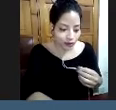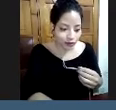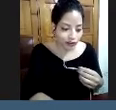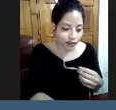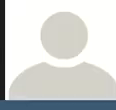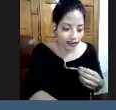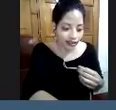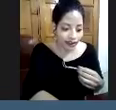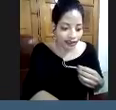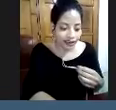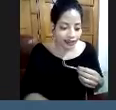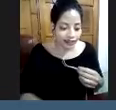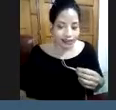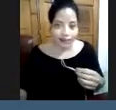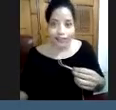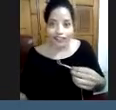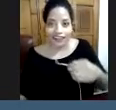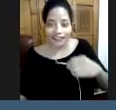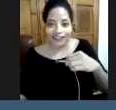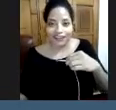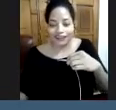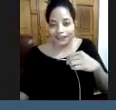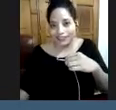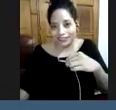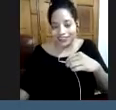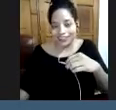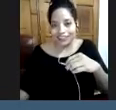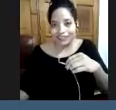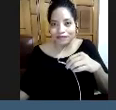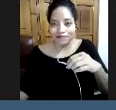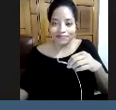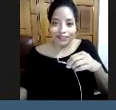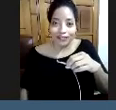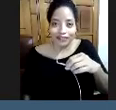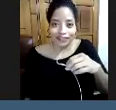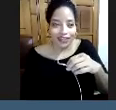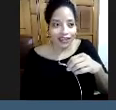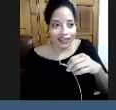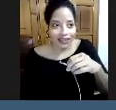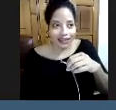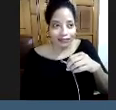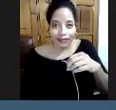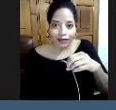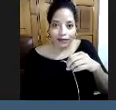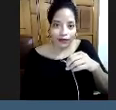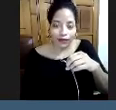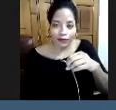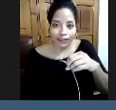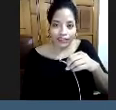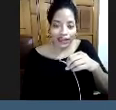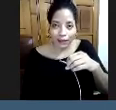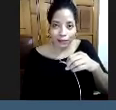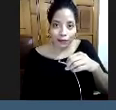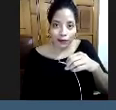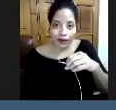importante cuando dice el Estado debe, no es si quiere, ¿no? La falta de voluntad